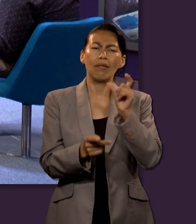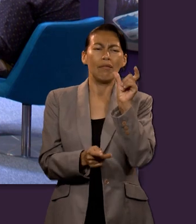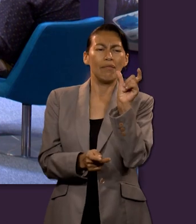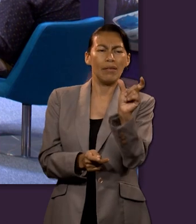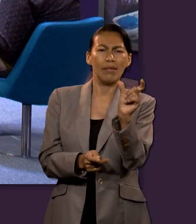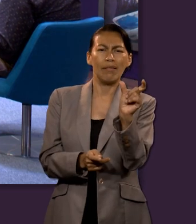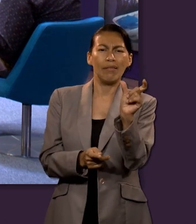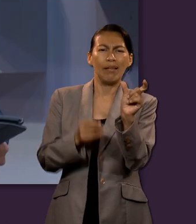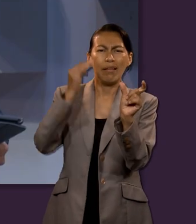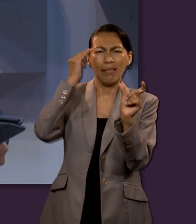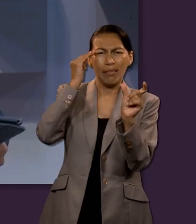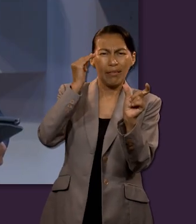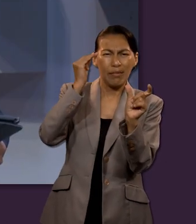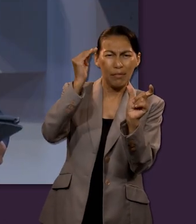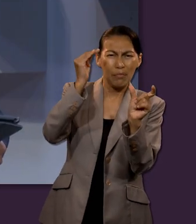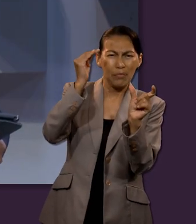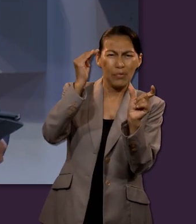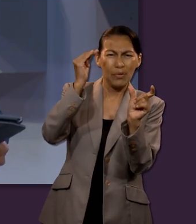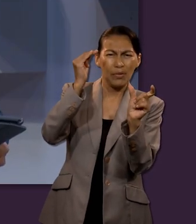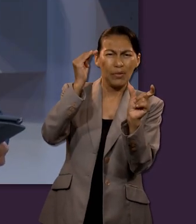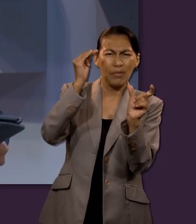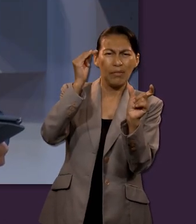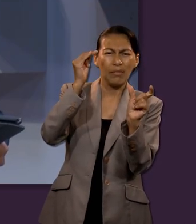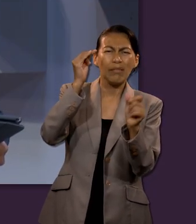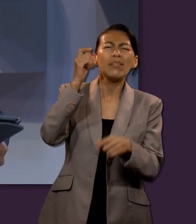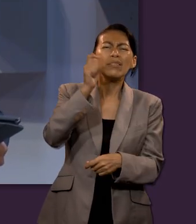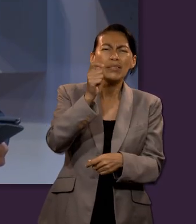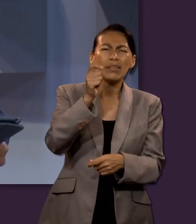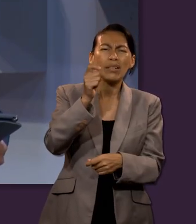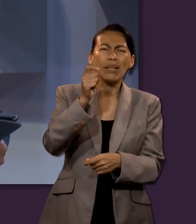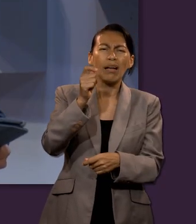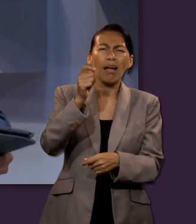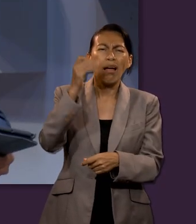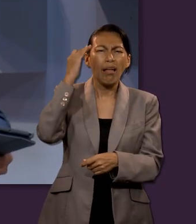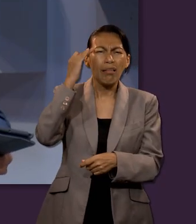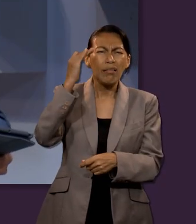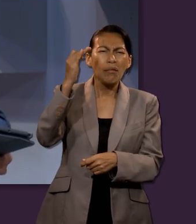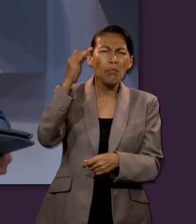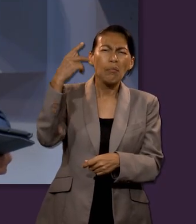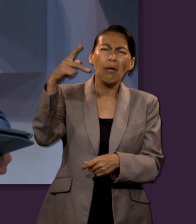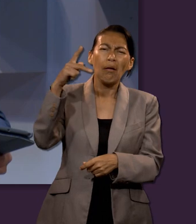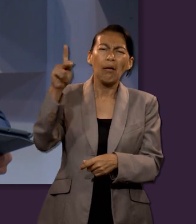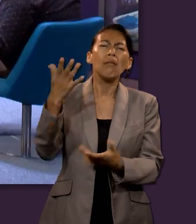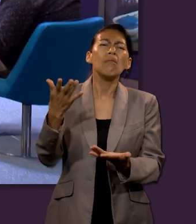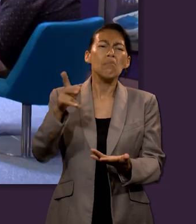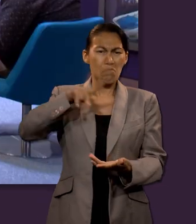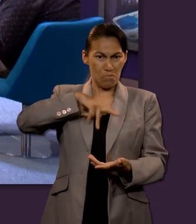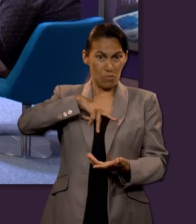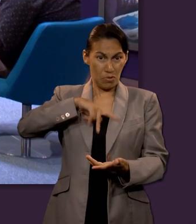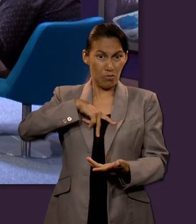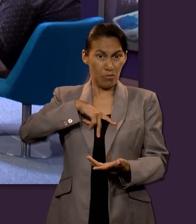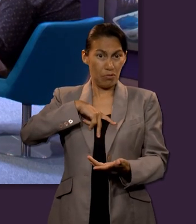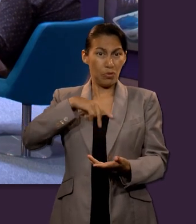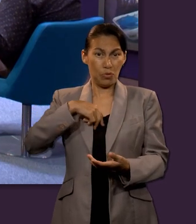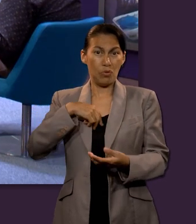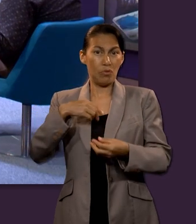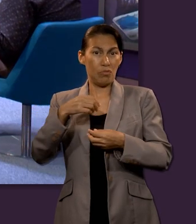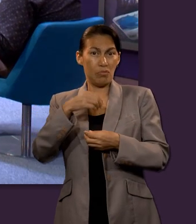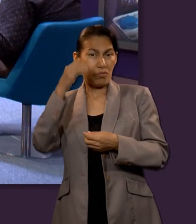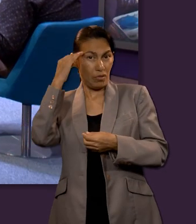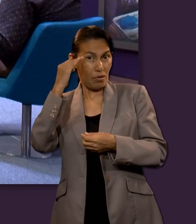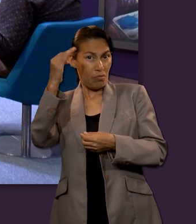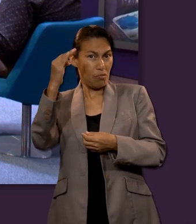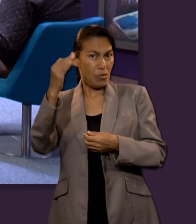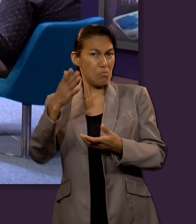ustedes una pregunta de una palabra tiempo de quién es el tiempo de dios pues